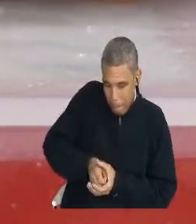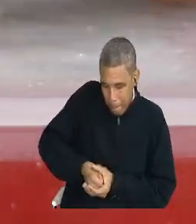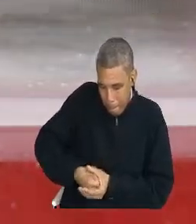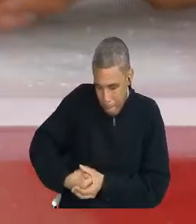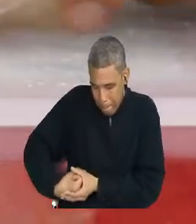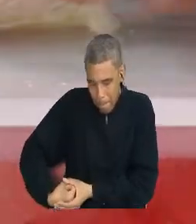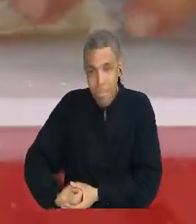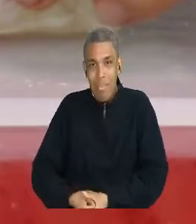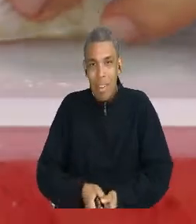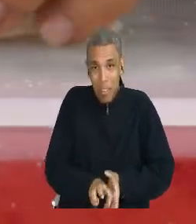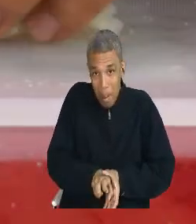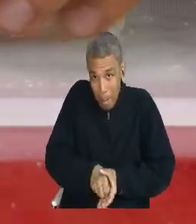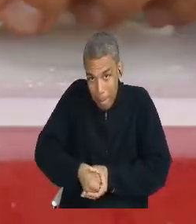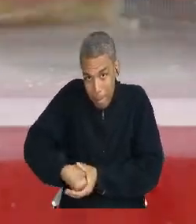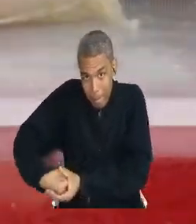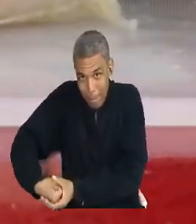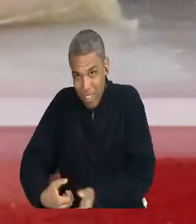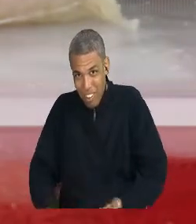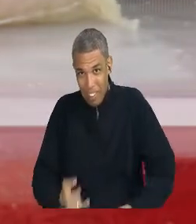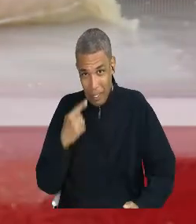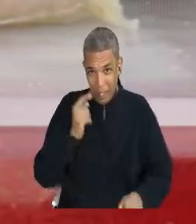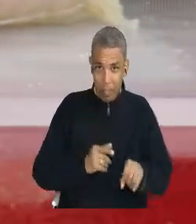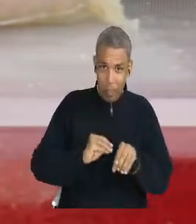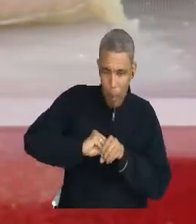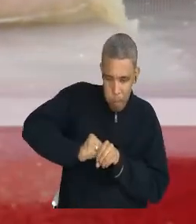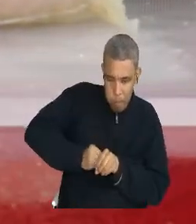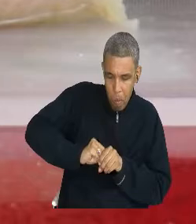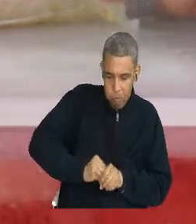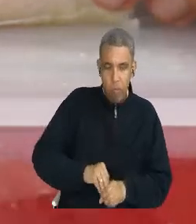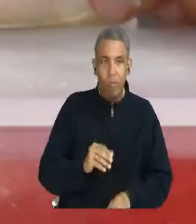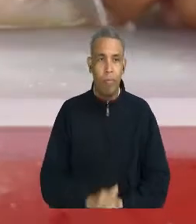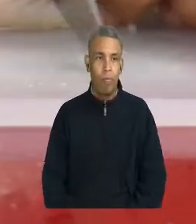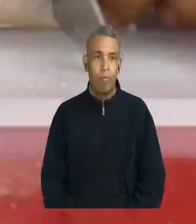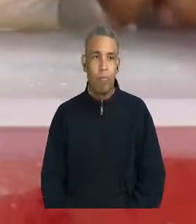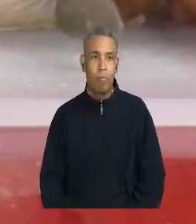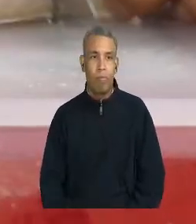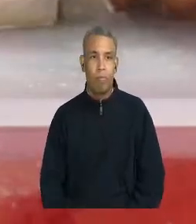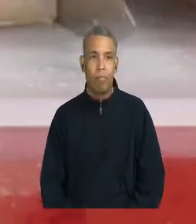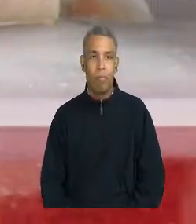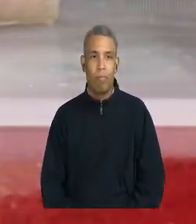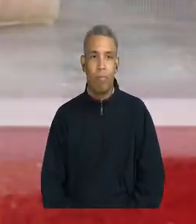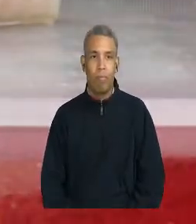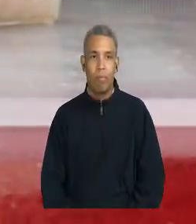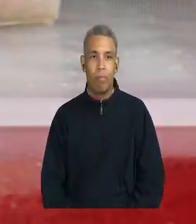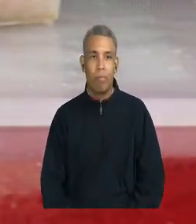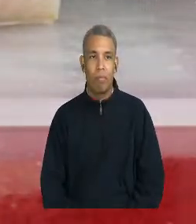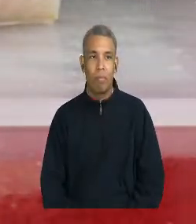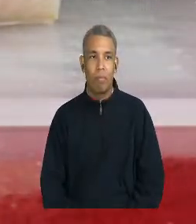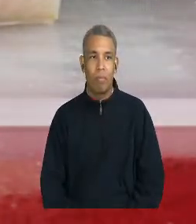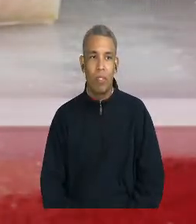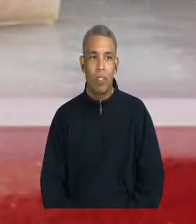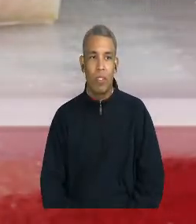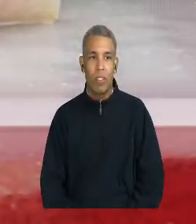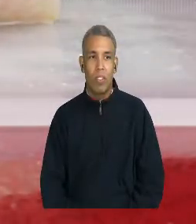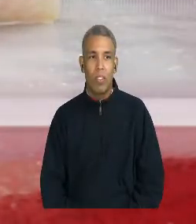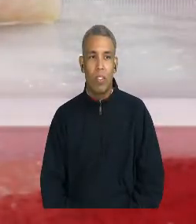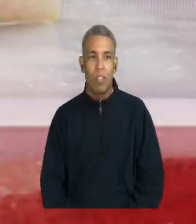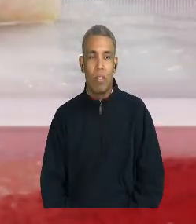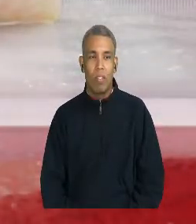Listo, mi Roche, o sea, ahí va a estar. Quiero quitar estas punticas, embellecer un poquitico mi róbalo. Los puntitos que sobran para que quede perfecto.